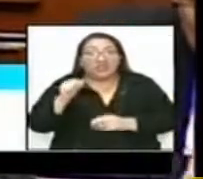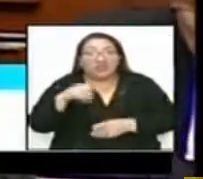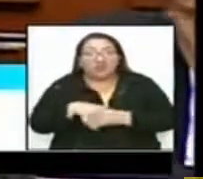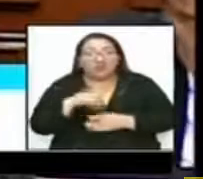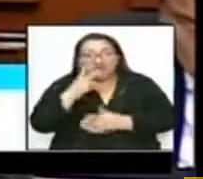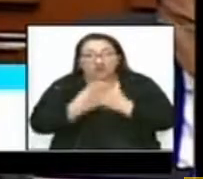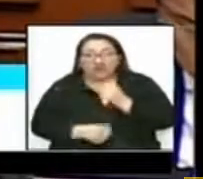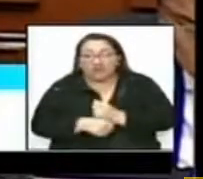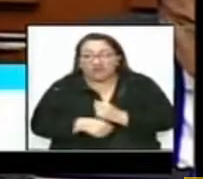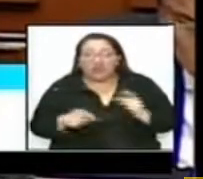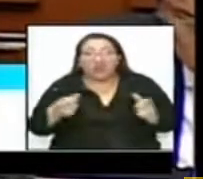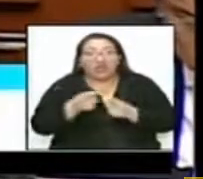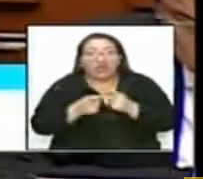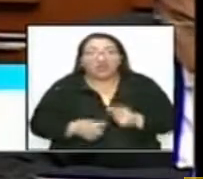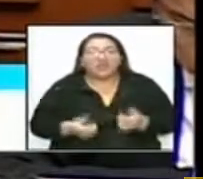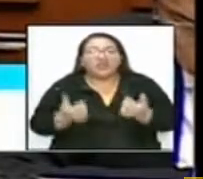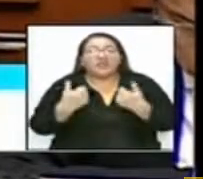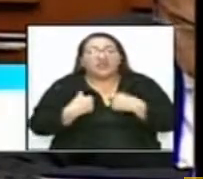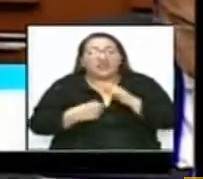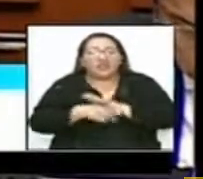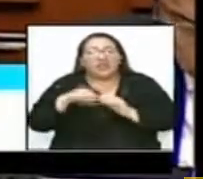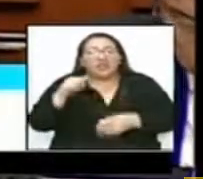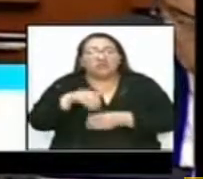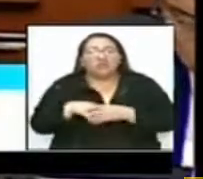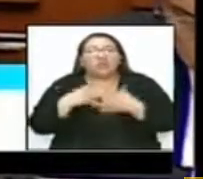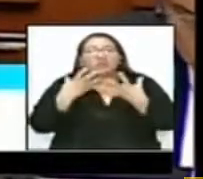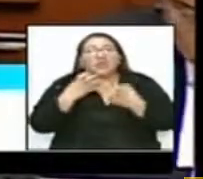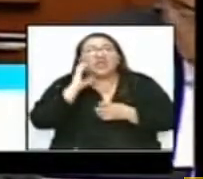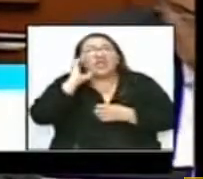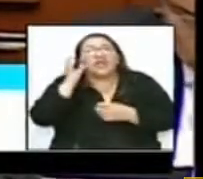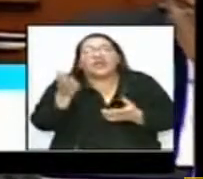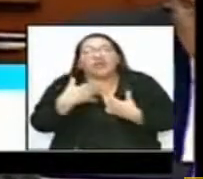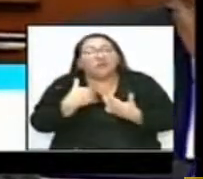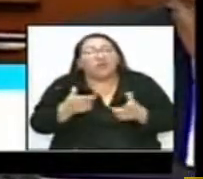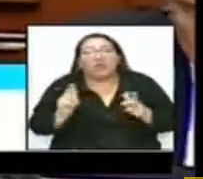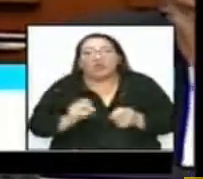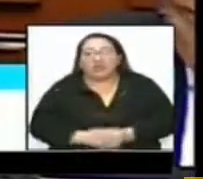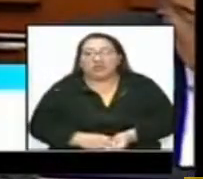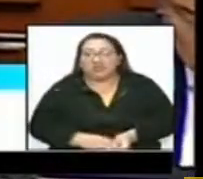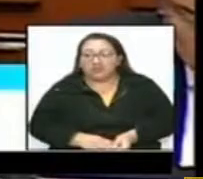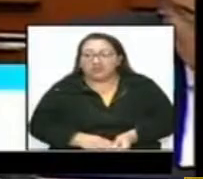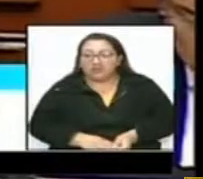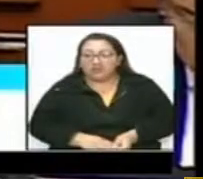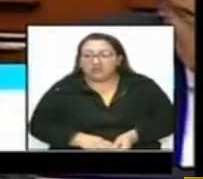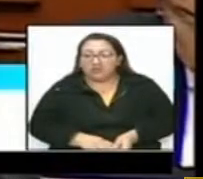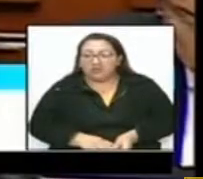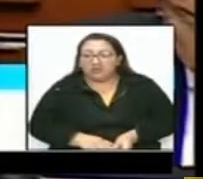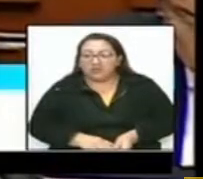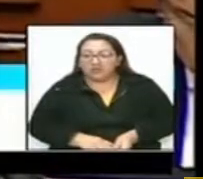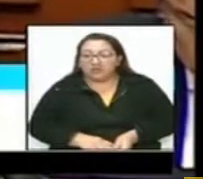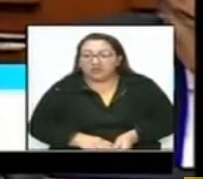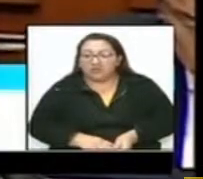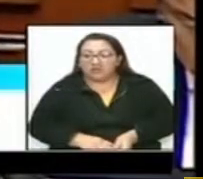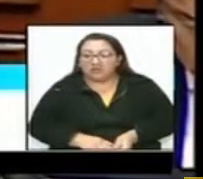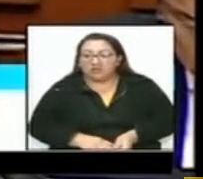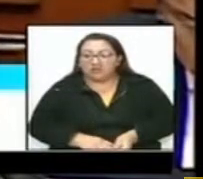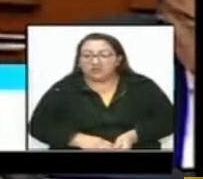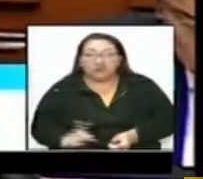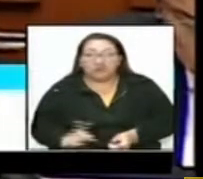los parlamentarios tienen derecho a votar como crean conveniente no están sujetos a mandato imperativo